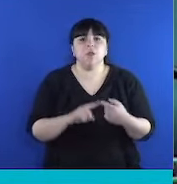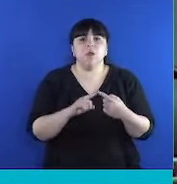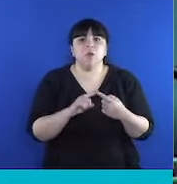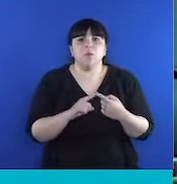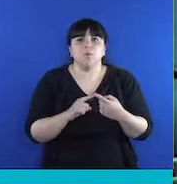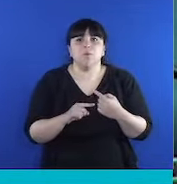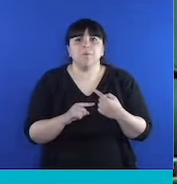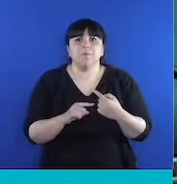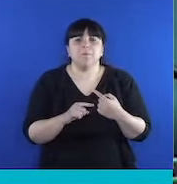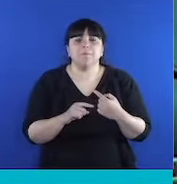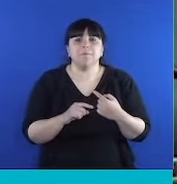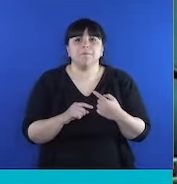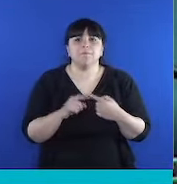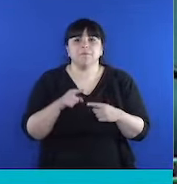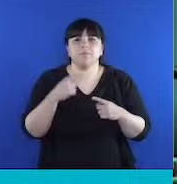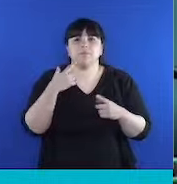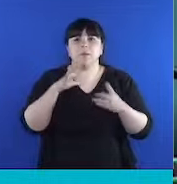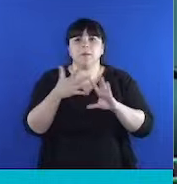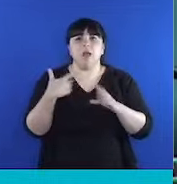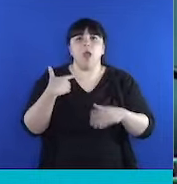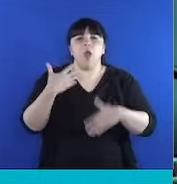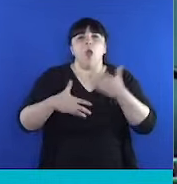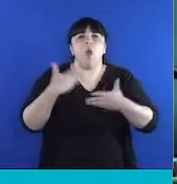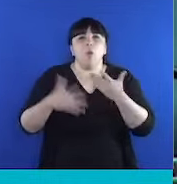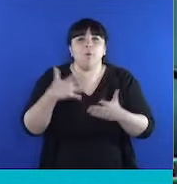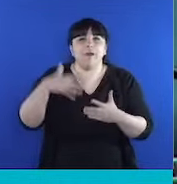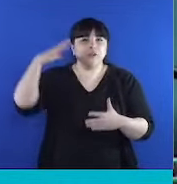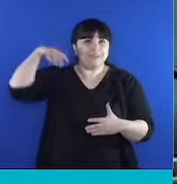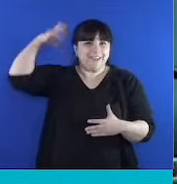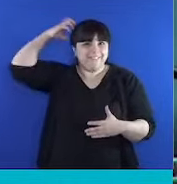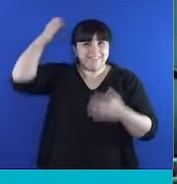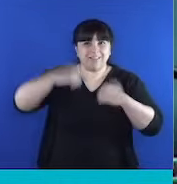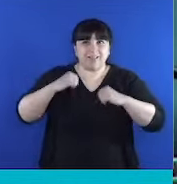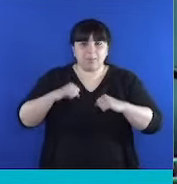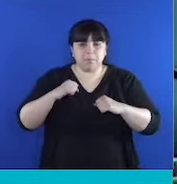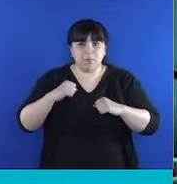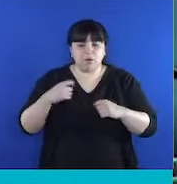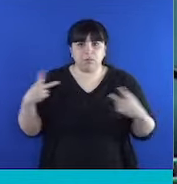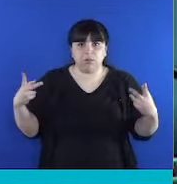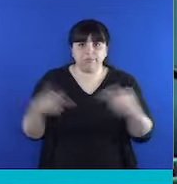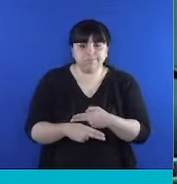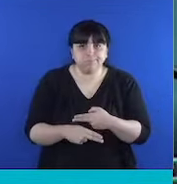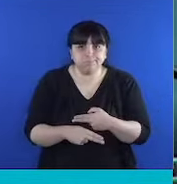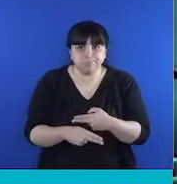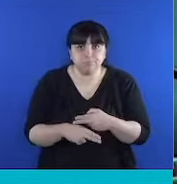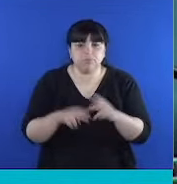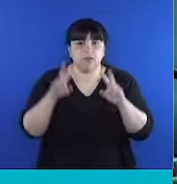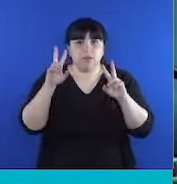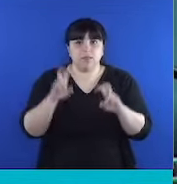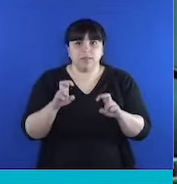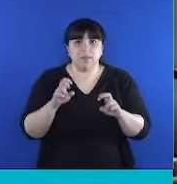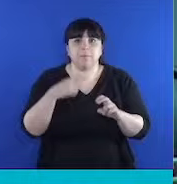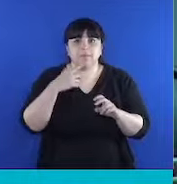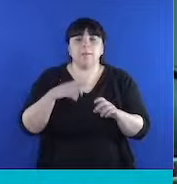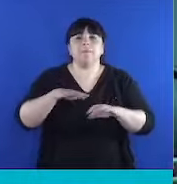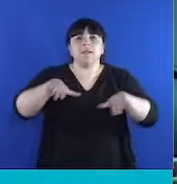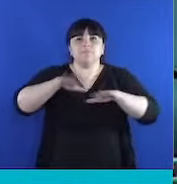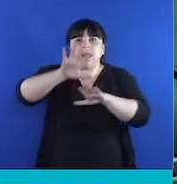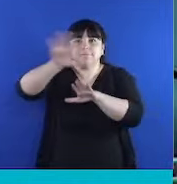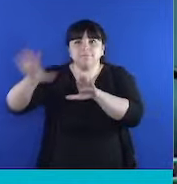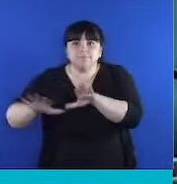con el recorte a los Juegos Evita y otro está relacionado con un problema de soberanía en el Atlántico Sur que es